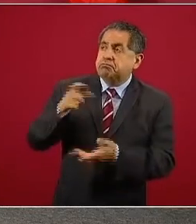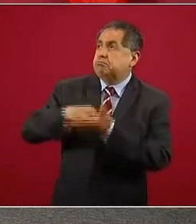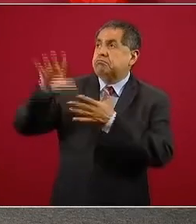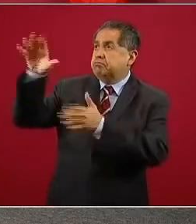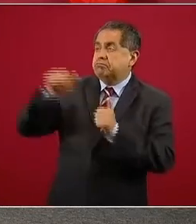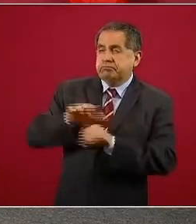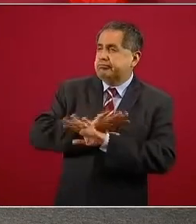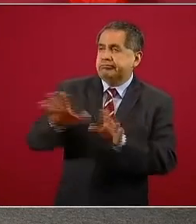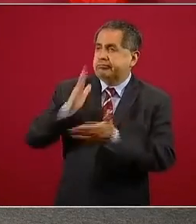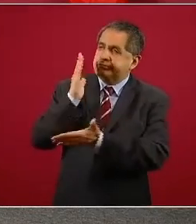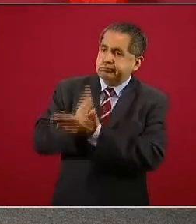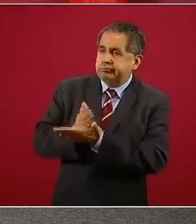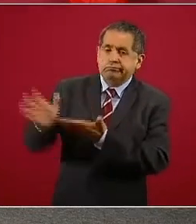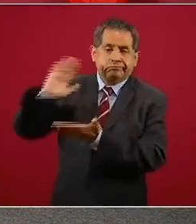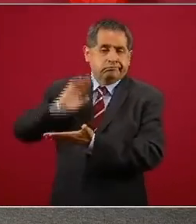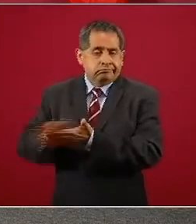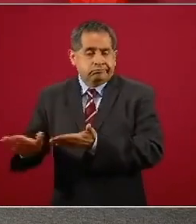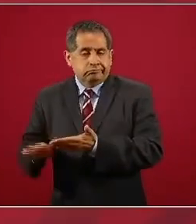de un golpe.